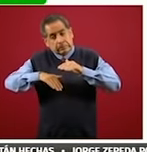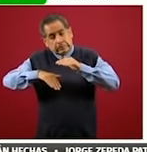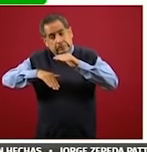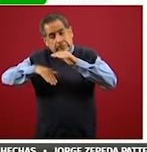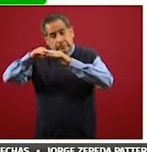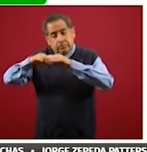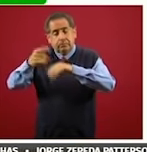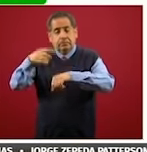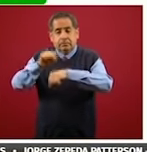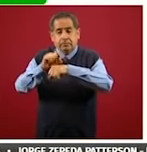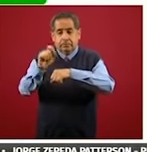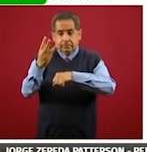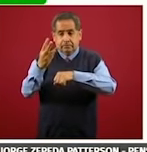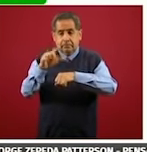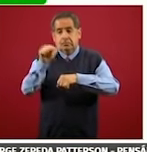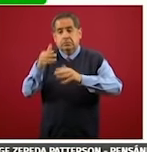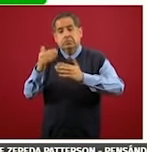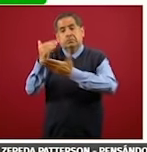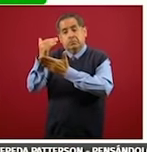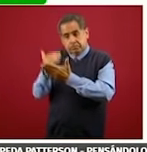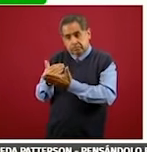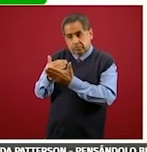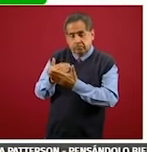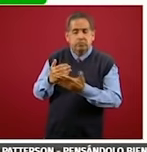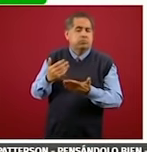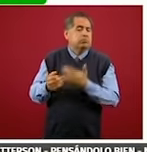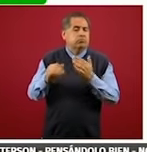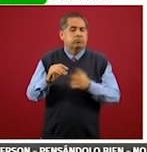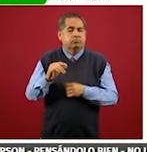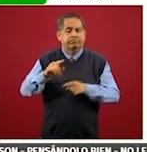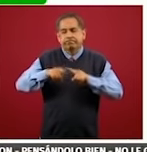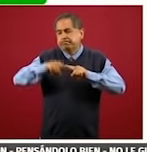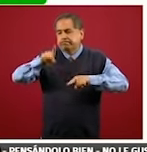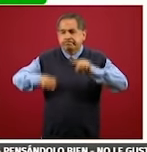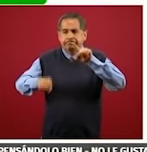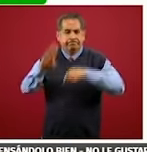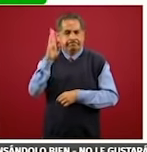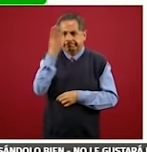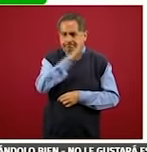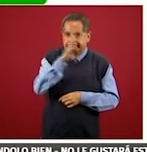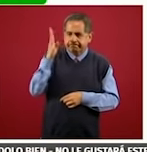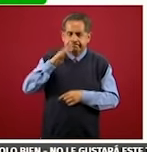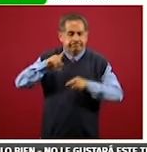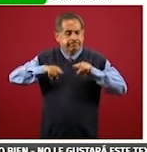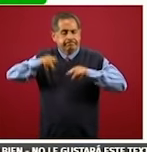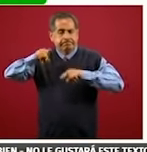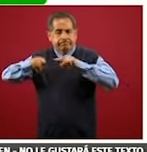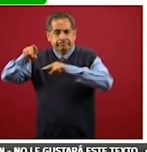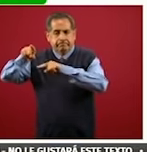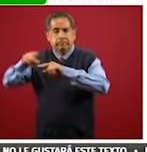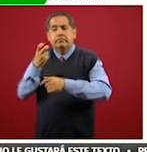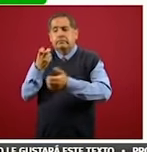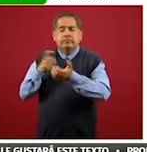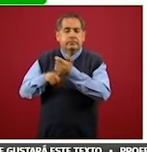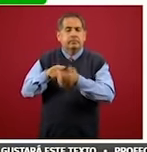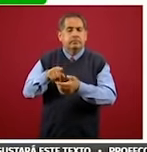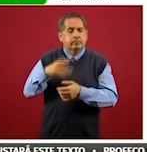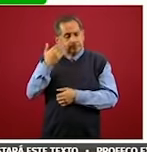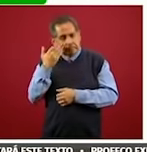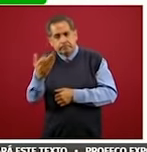23, luego tuvo un gran descenso y ha tenido igual subidas y bajadas. Este es el patrón que vamos a estar viendo una